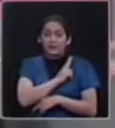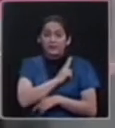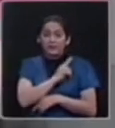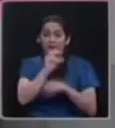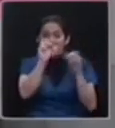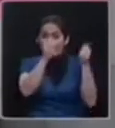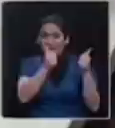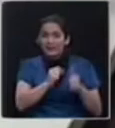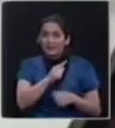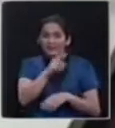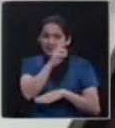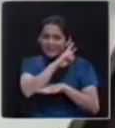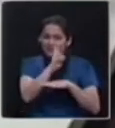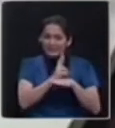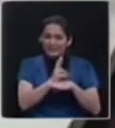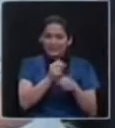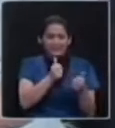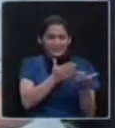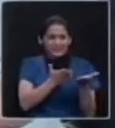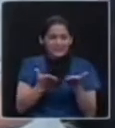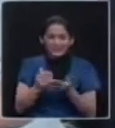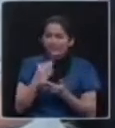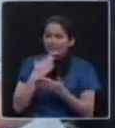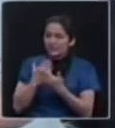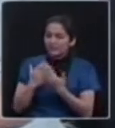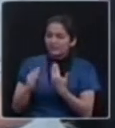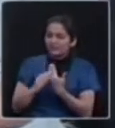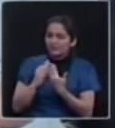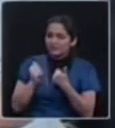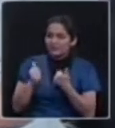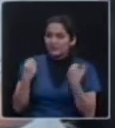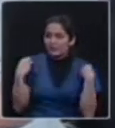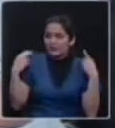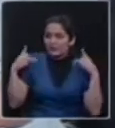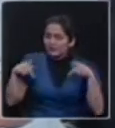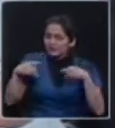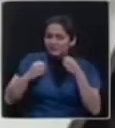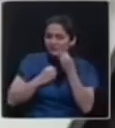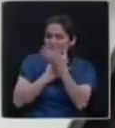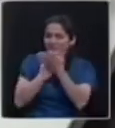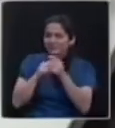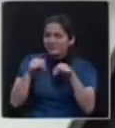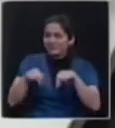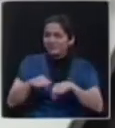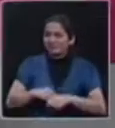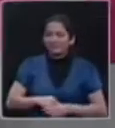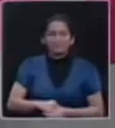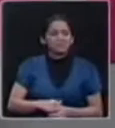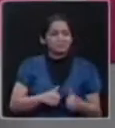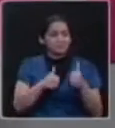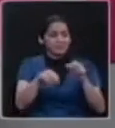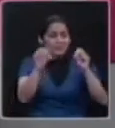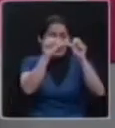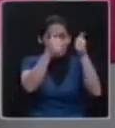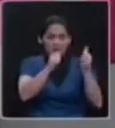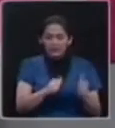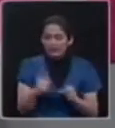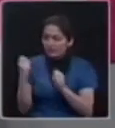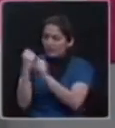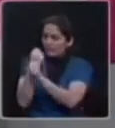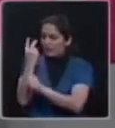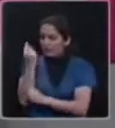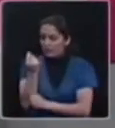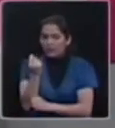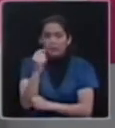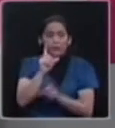esta invitación aquí en Boga. Bienvenido. Muchas gracias por invitarnos. Gracias. Es una oportunidad única para nosotros. Bueno, el arte y el dinero son definitivamente